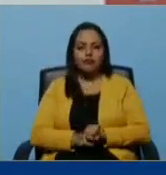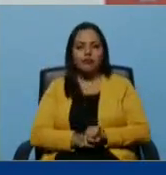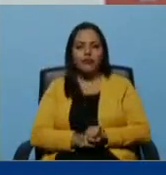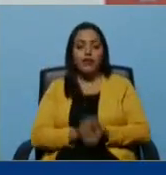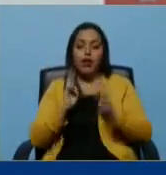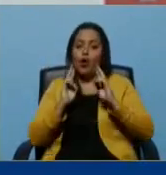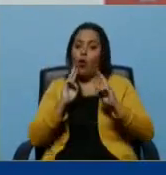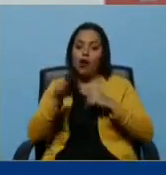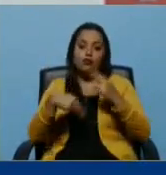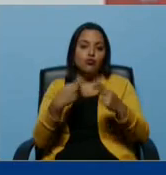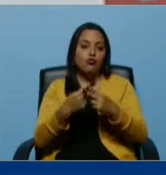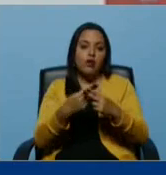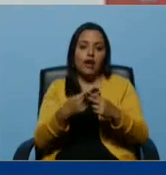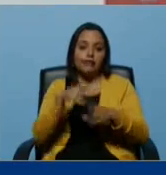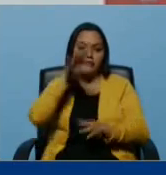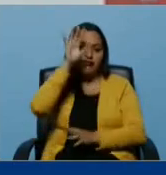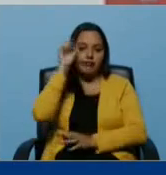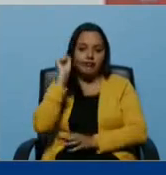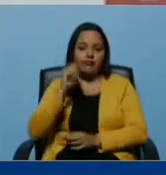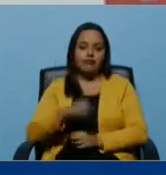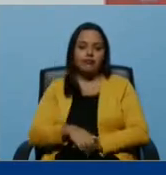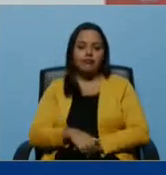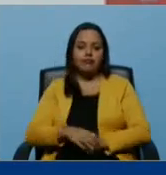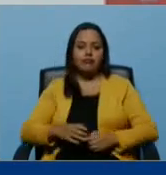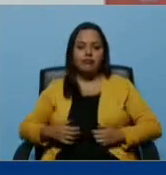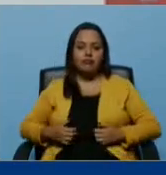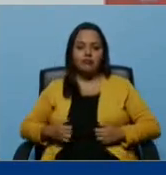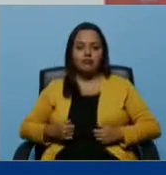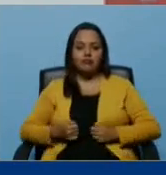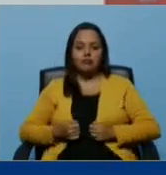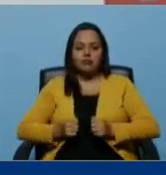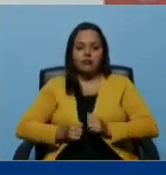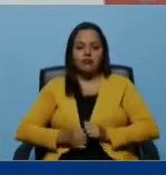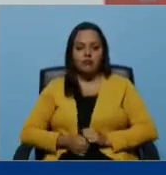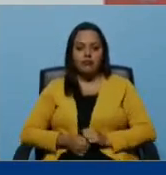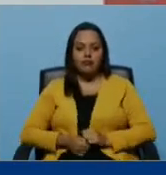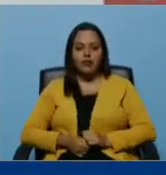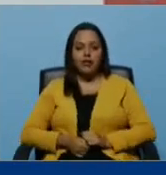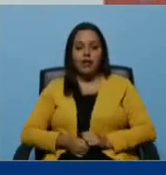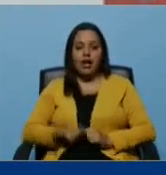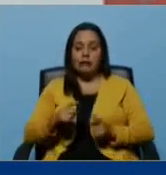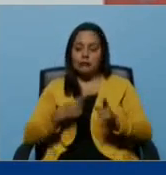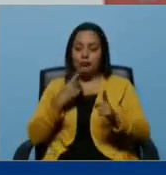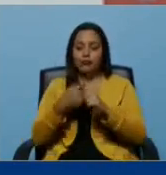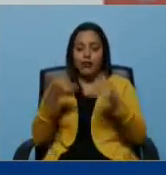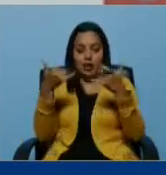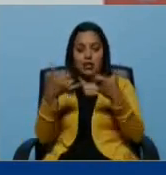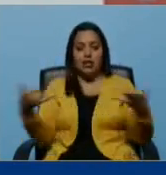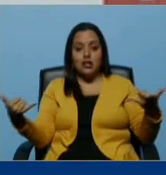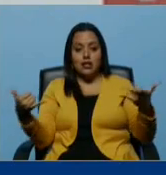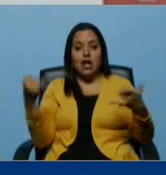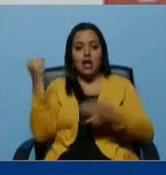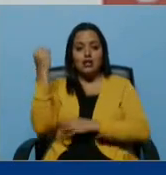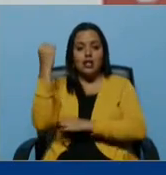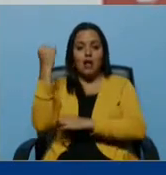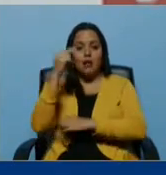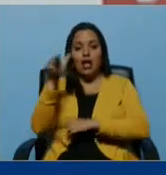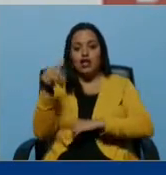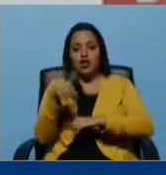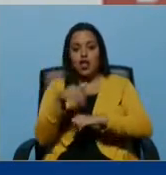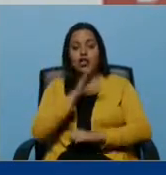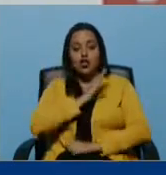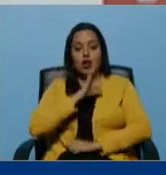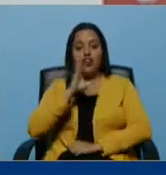Ojalá nunca lo entiendan. Entonces, es otra gran línea que la Asamblea Nacional,